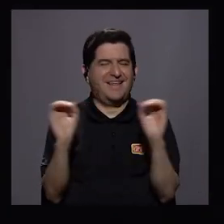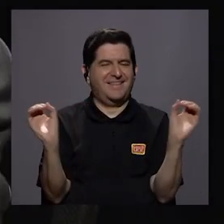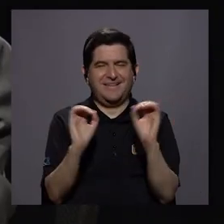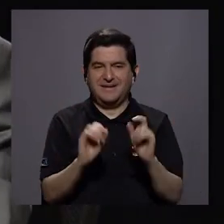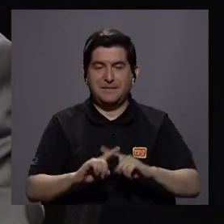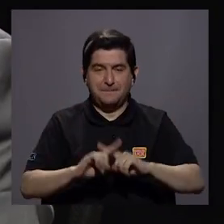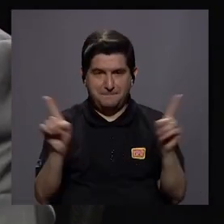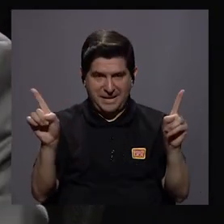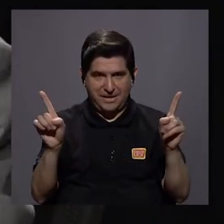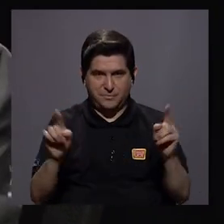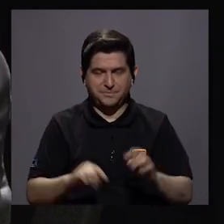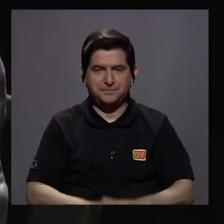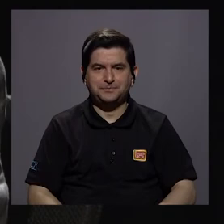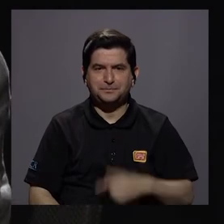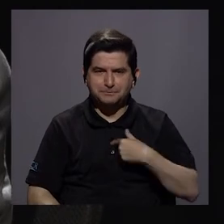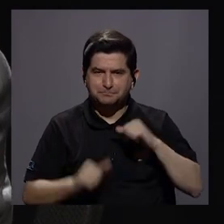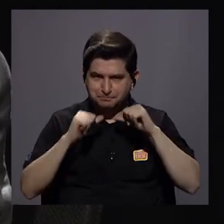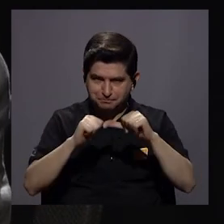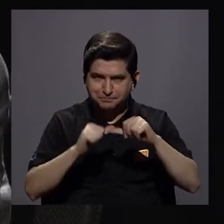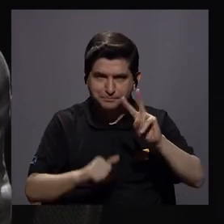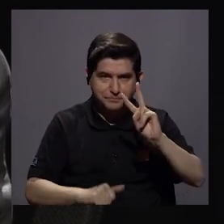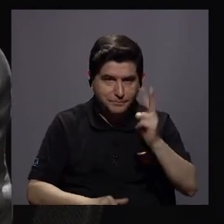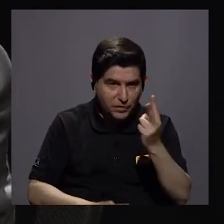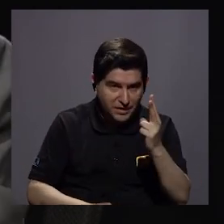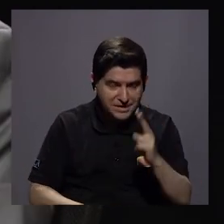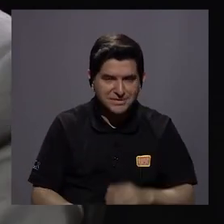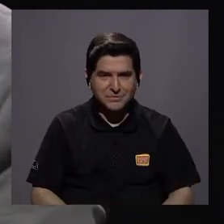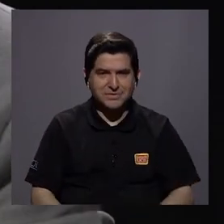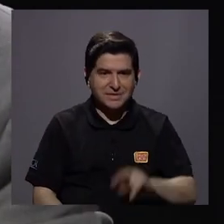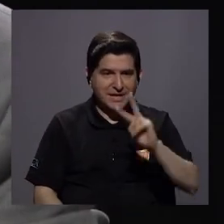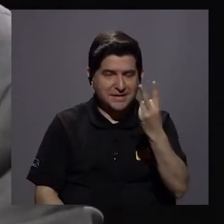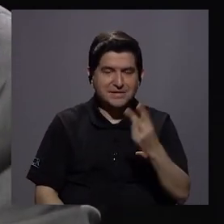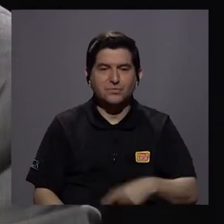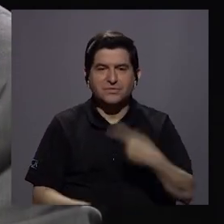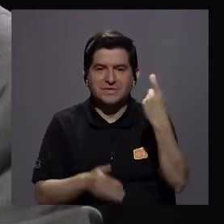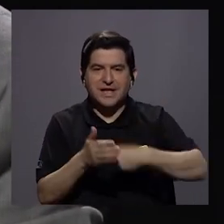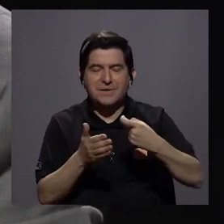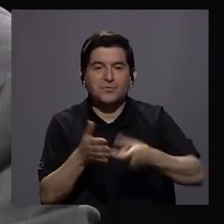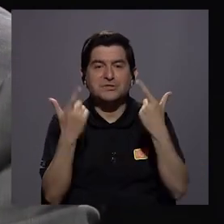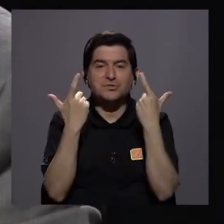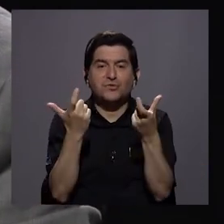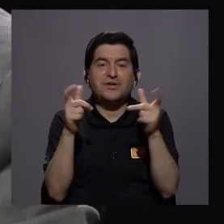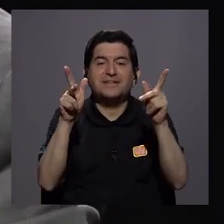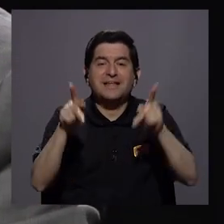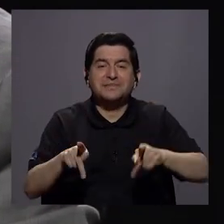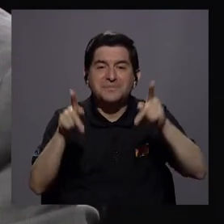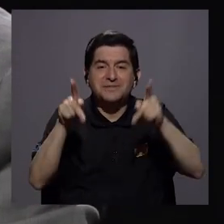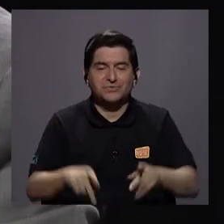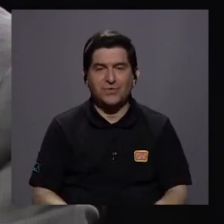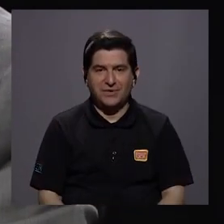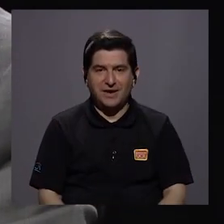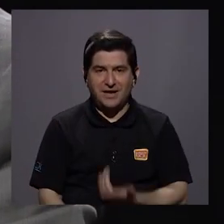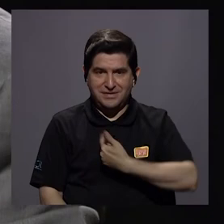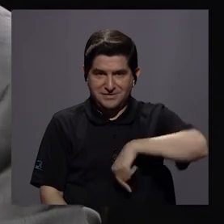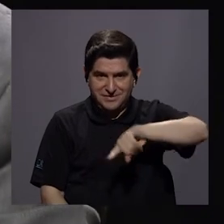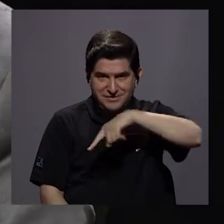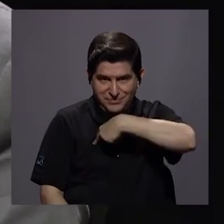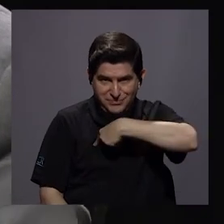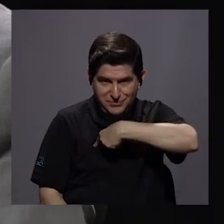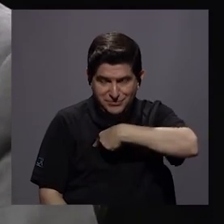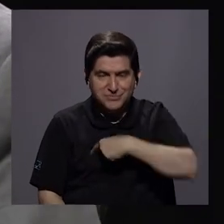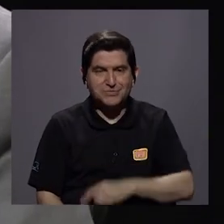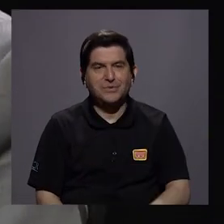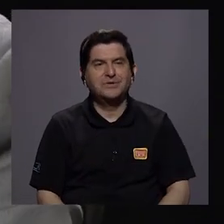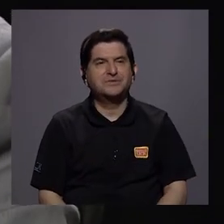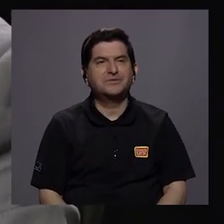No tenemos ninguna, don Marlon, pero le voy a continuar con la segunda. La segunda es el impuesto sobre la renta de las personas, que nosotros lo que,